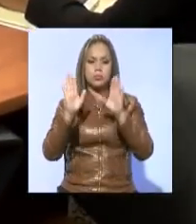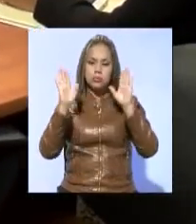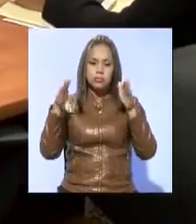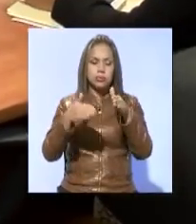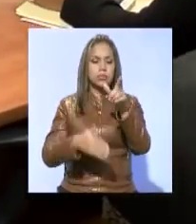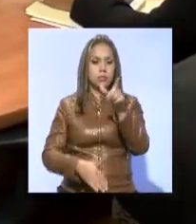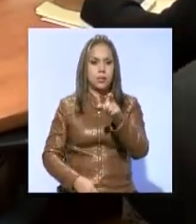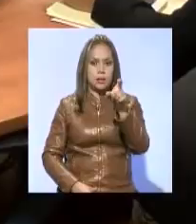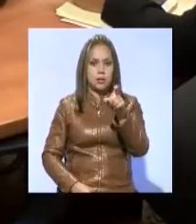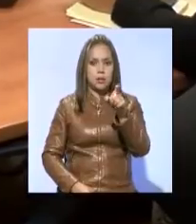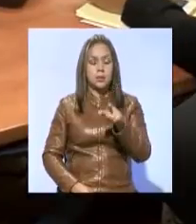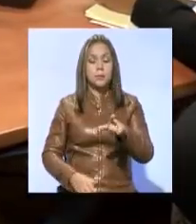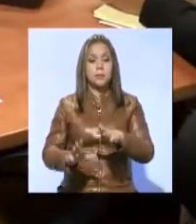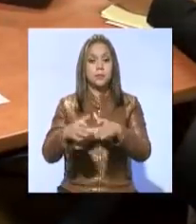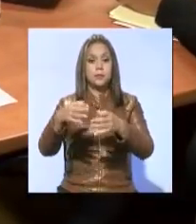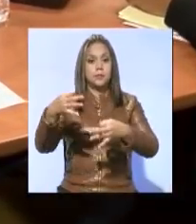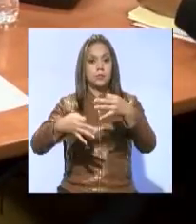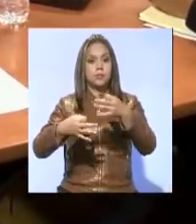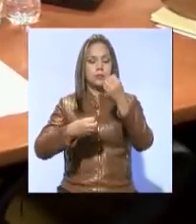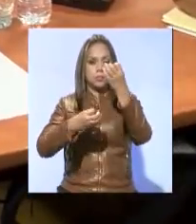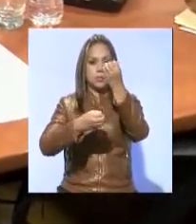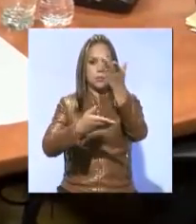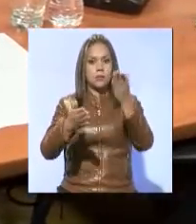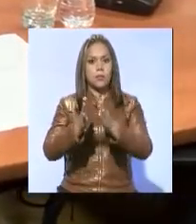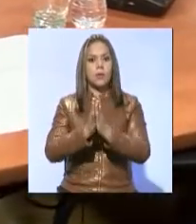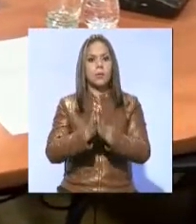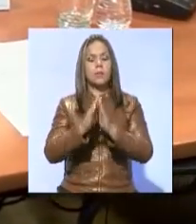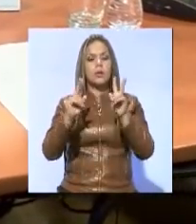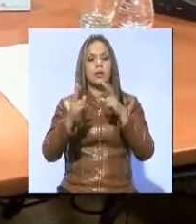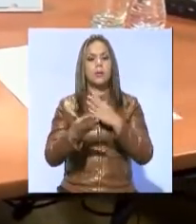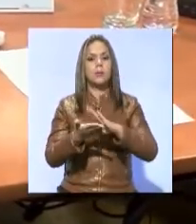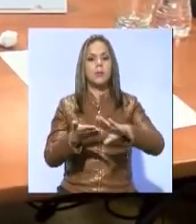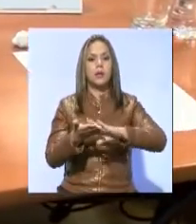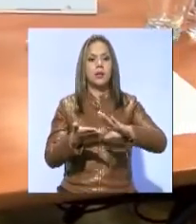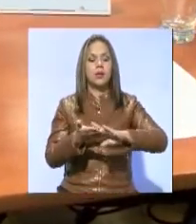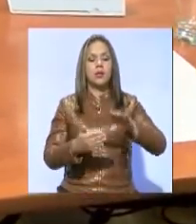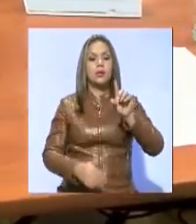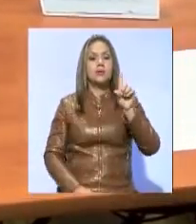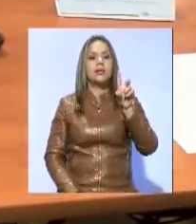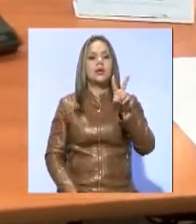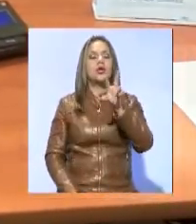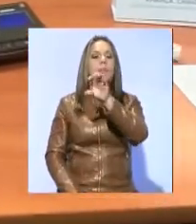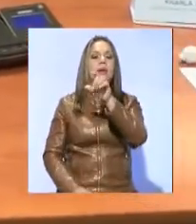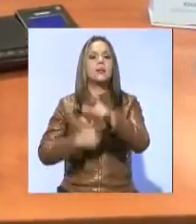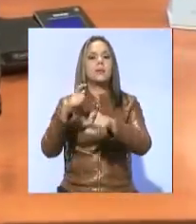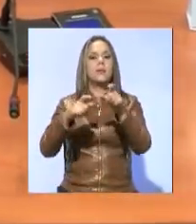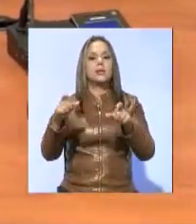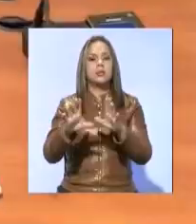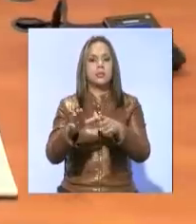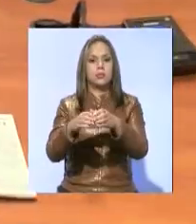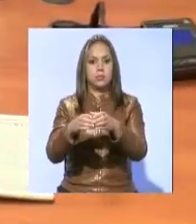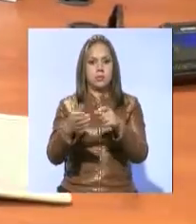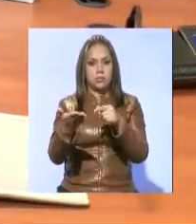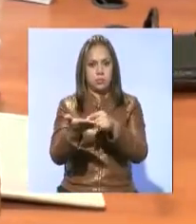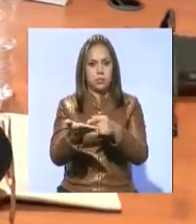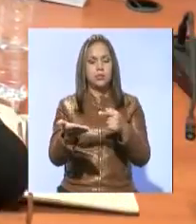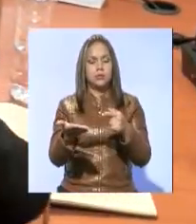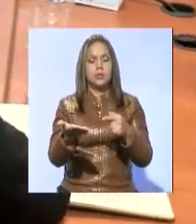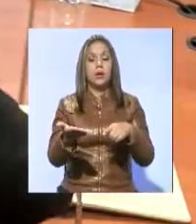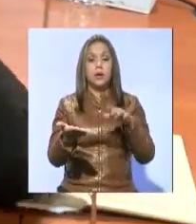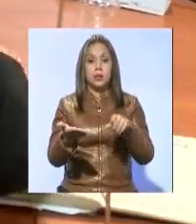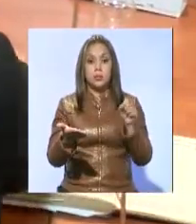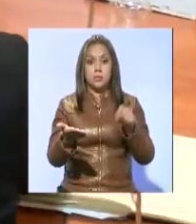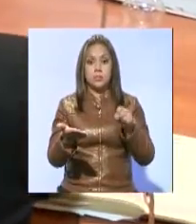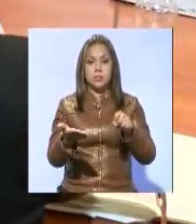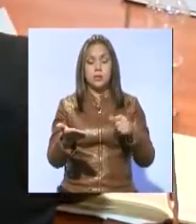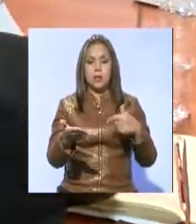Comisión de Justicia también presentó el informe sobre la solicitud de amnistía para más de 120 personas que hicieron el pedido a la Asamblea Nacional, de los